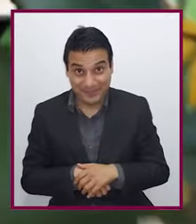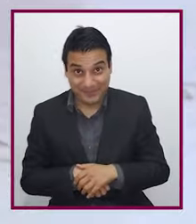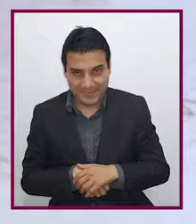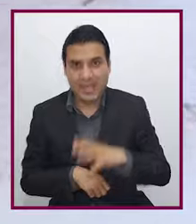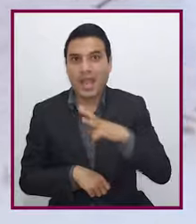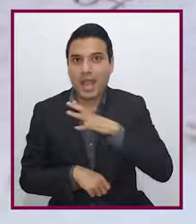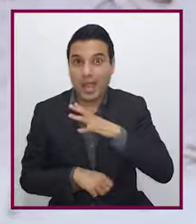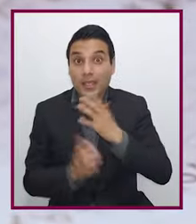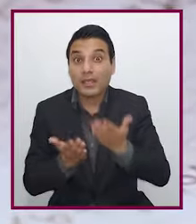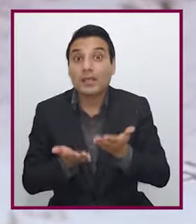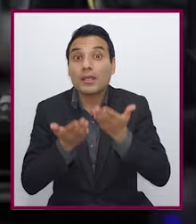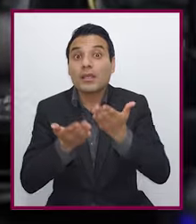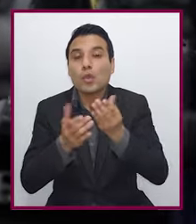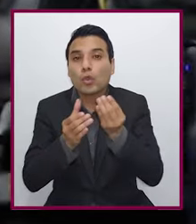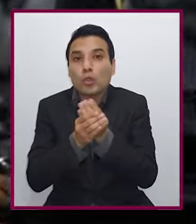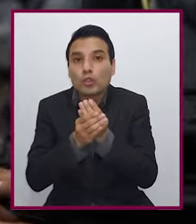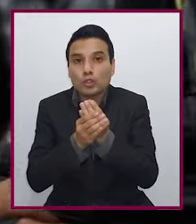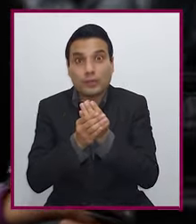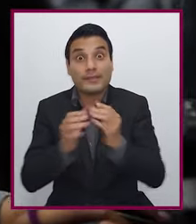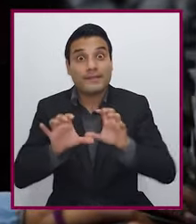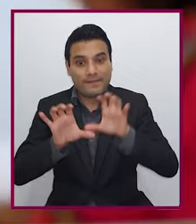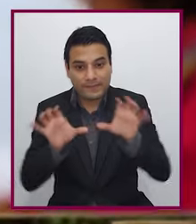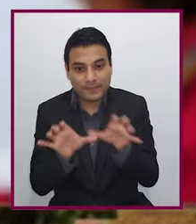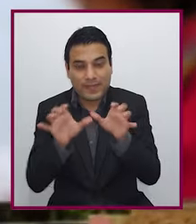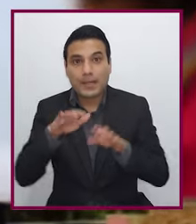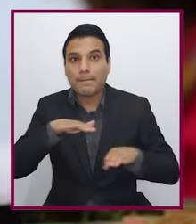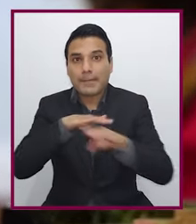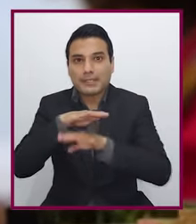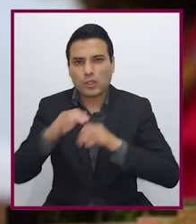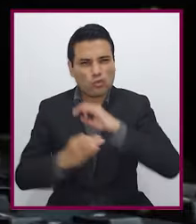Aprendizaje Virtual Tlalcoligia están ofreciendo un curso de